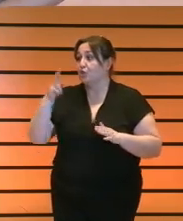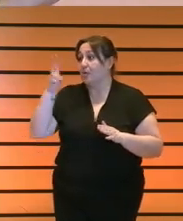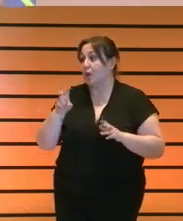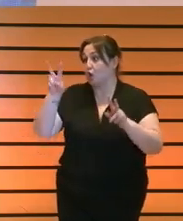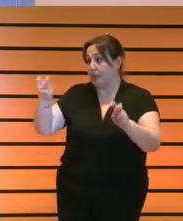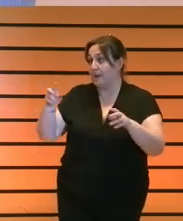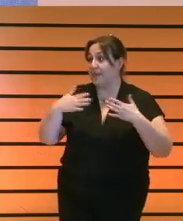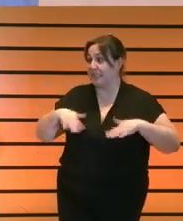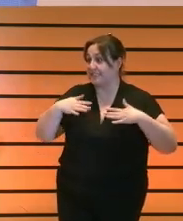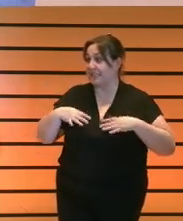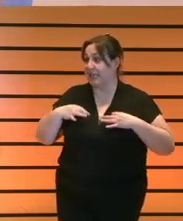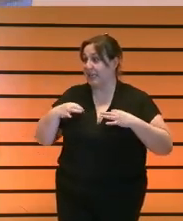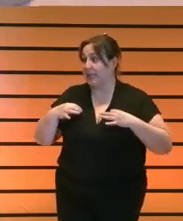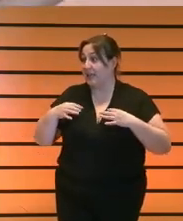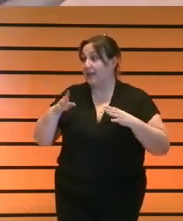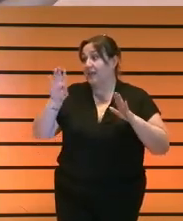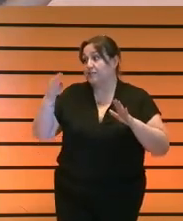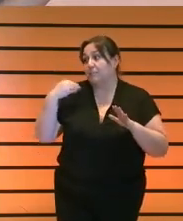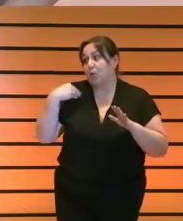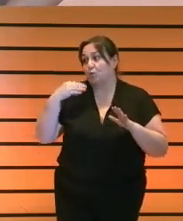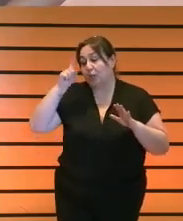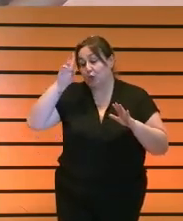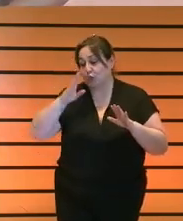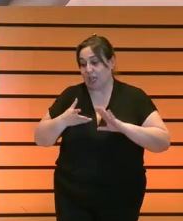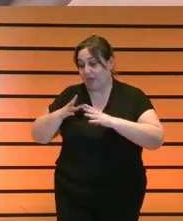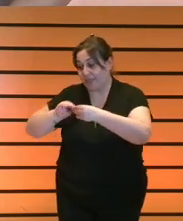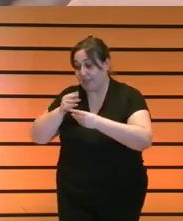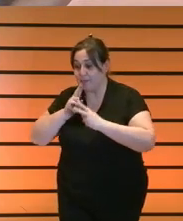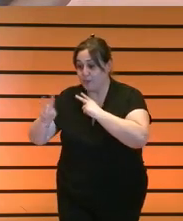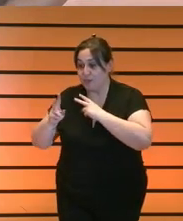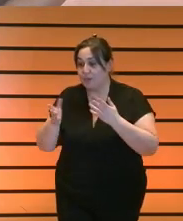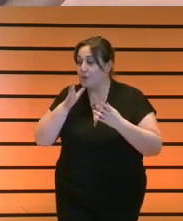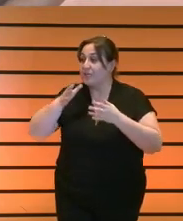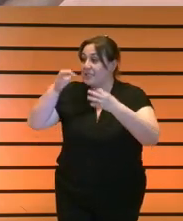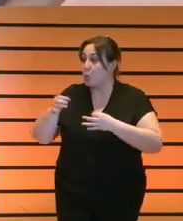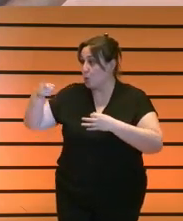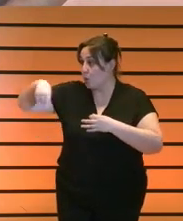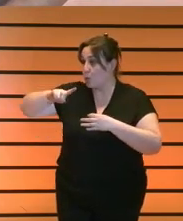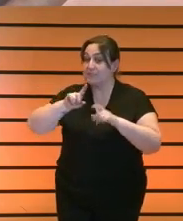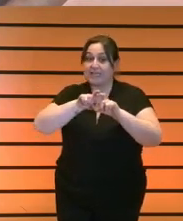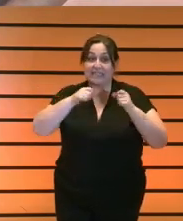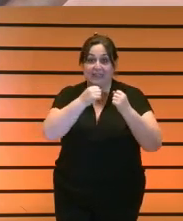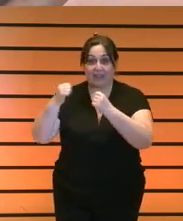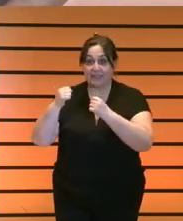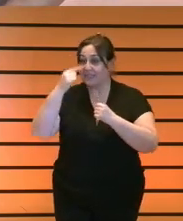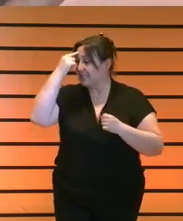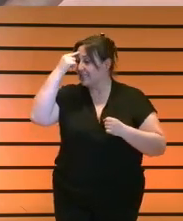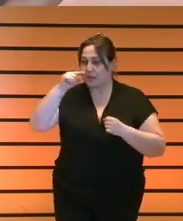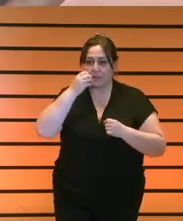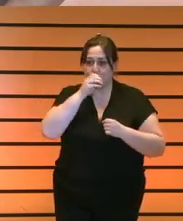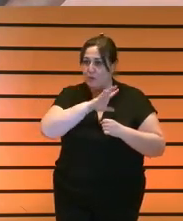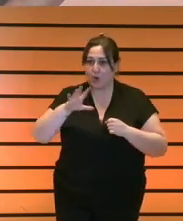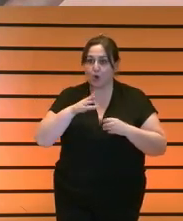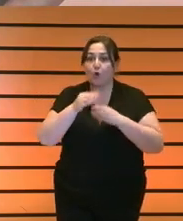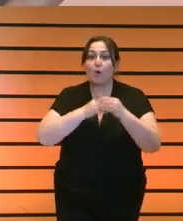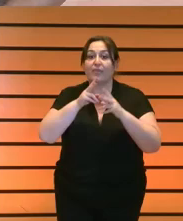textil, igual esto me queda varias tallas grandes, porque seguro que vuestras entidades saben mucho mejor cómo hacer la